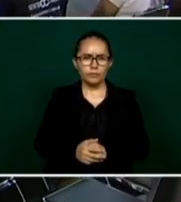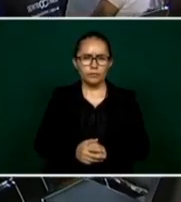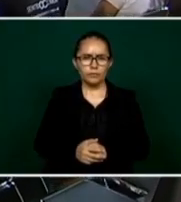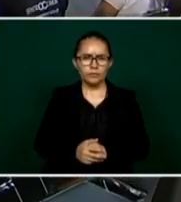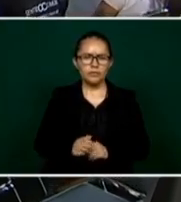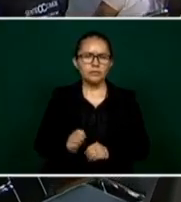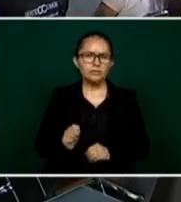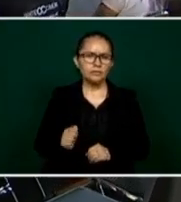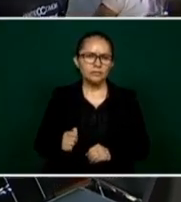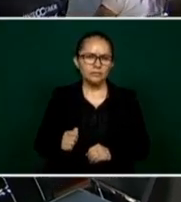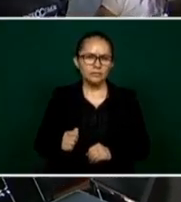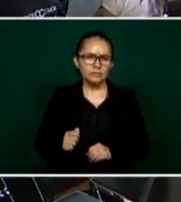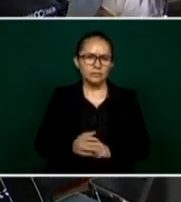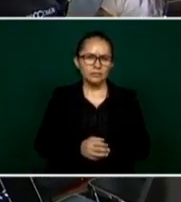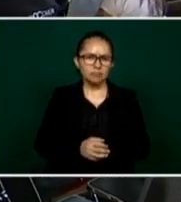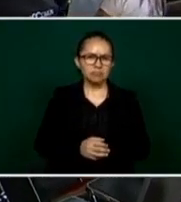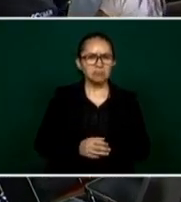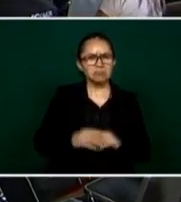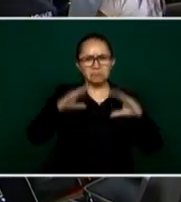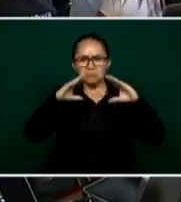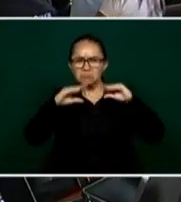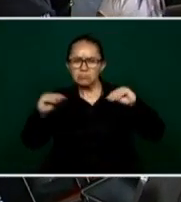Esa es la enseñanza mayor